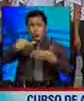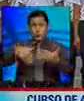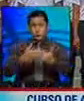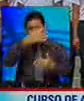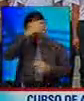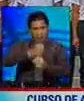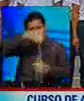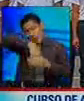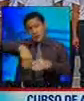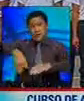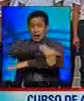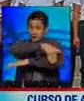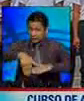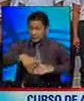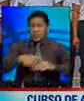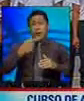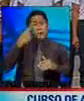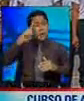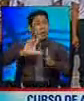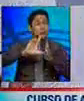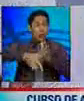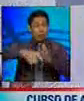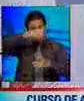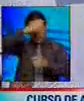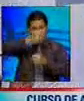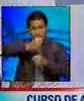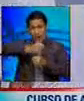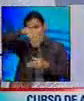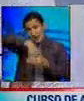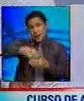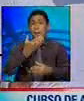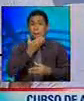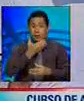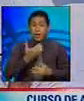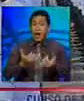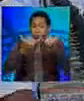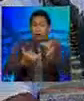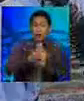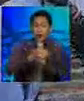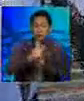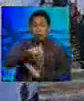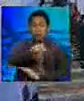y actividades de rescate, entre otras cosas. Esto se realiza en la Escuela de Formación de la CTE,